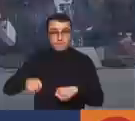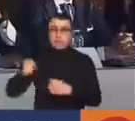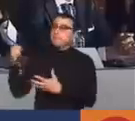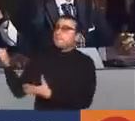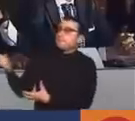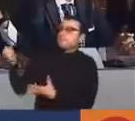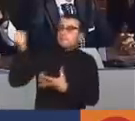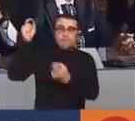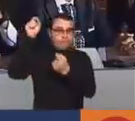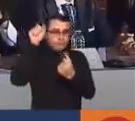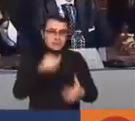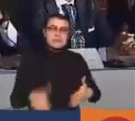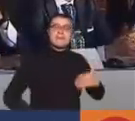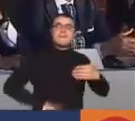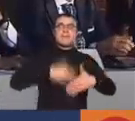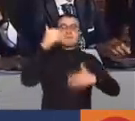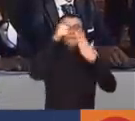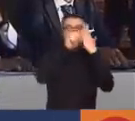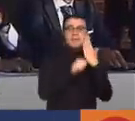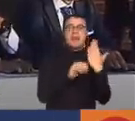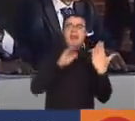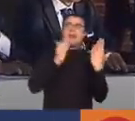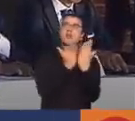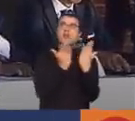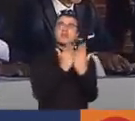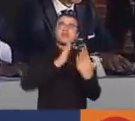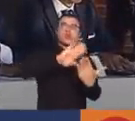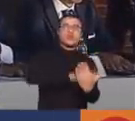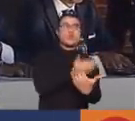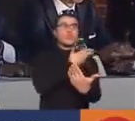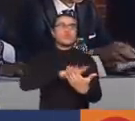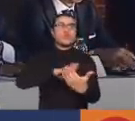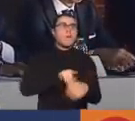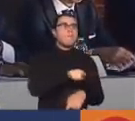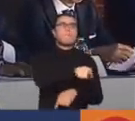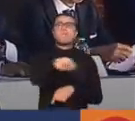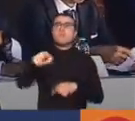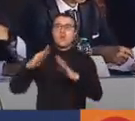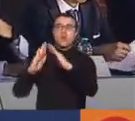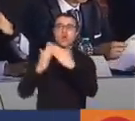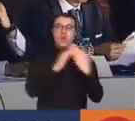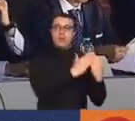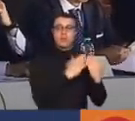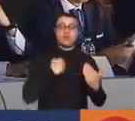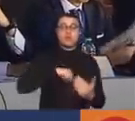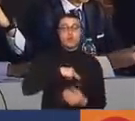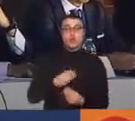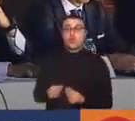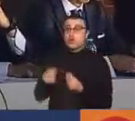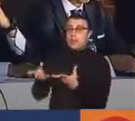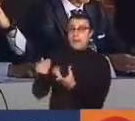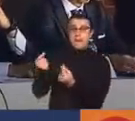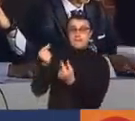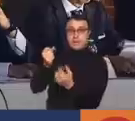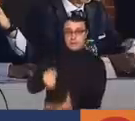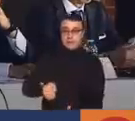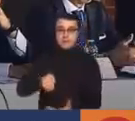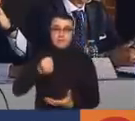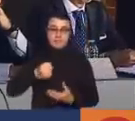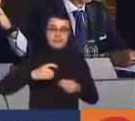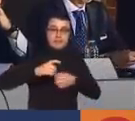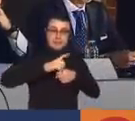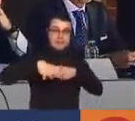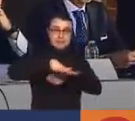empezar el programa de educación musical en los colegios. Nosotros damos esa plata al distrito, el distrito es el que administra